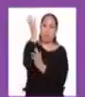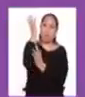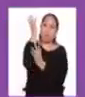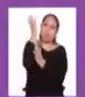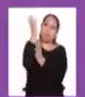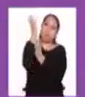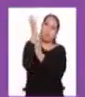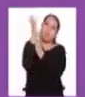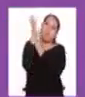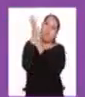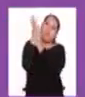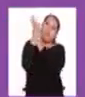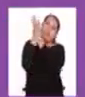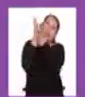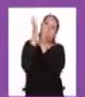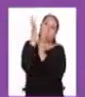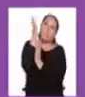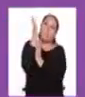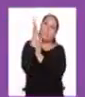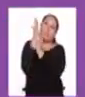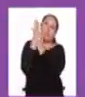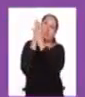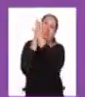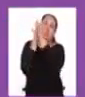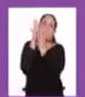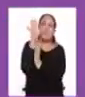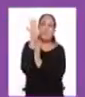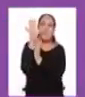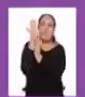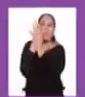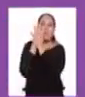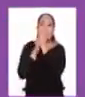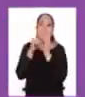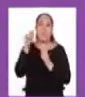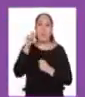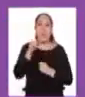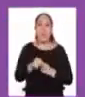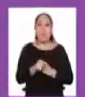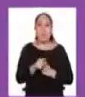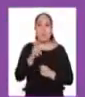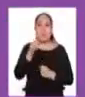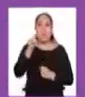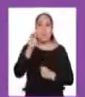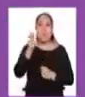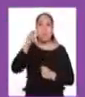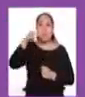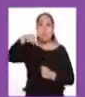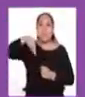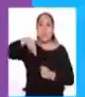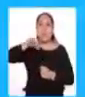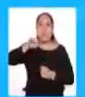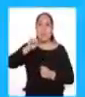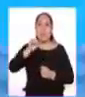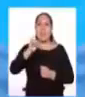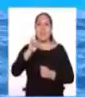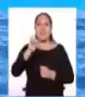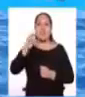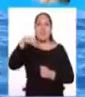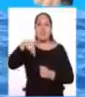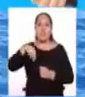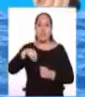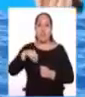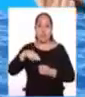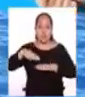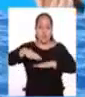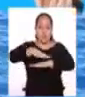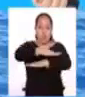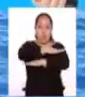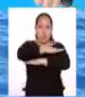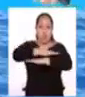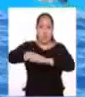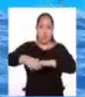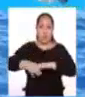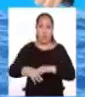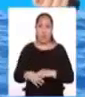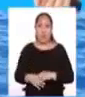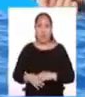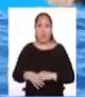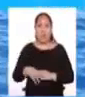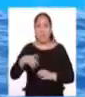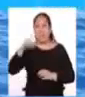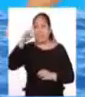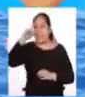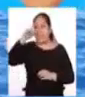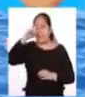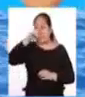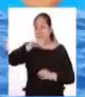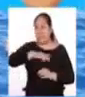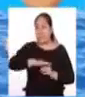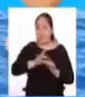alturas. Esta cohesión causa un fenómeno conocido como tensión superficial, que se refiere a que tan difícil es